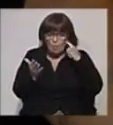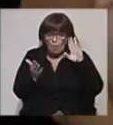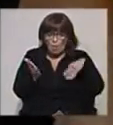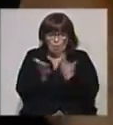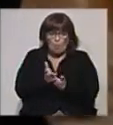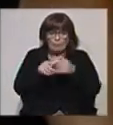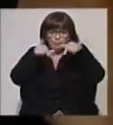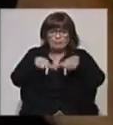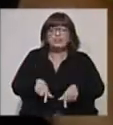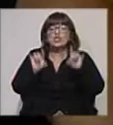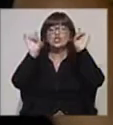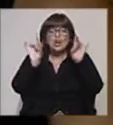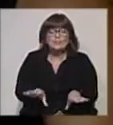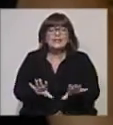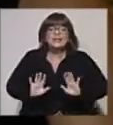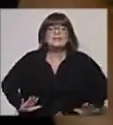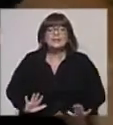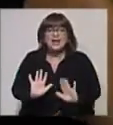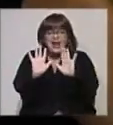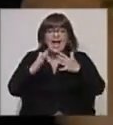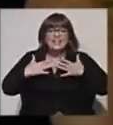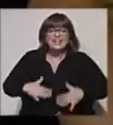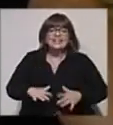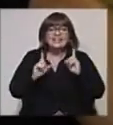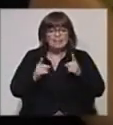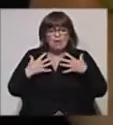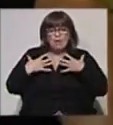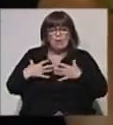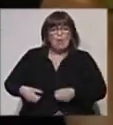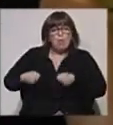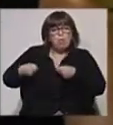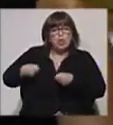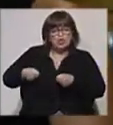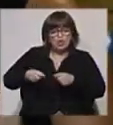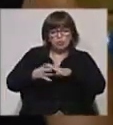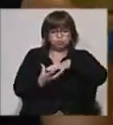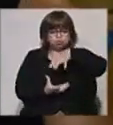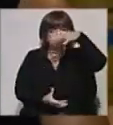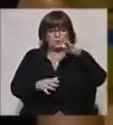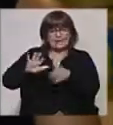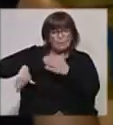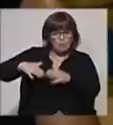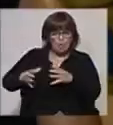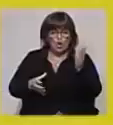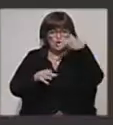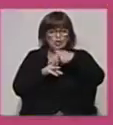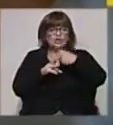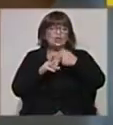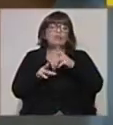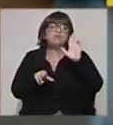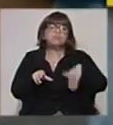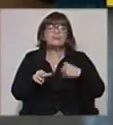de armados de talit y bolsos para los tambores, que se llaman Chevo.